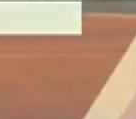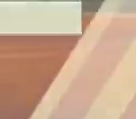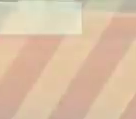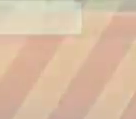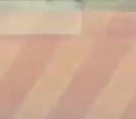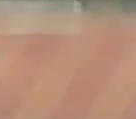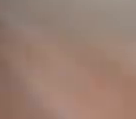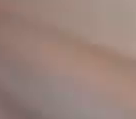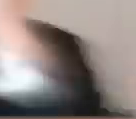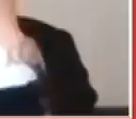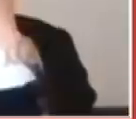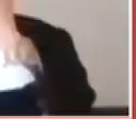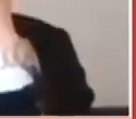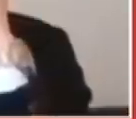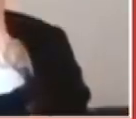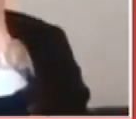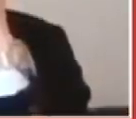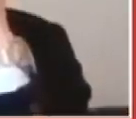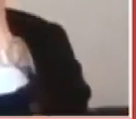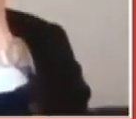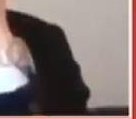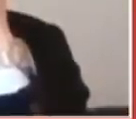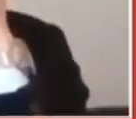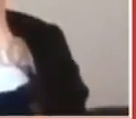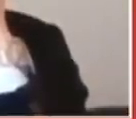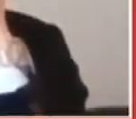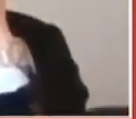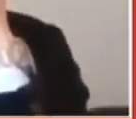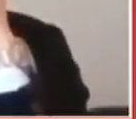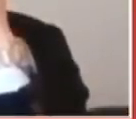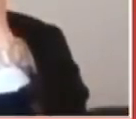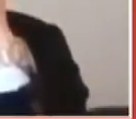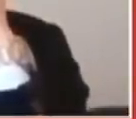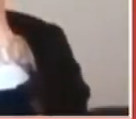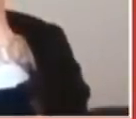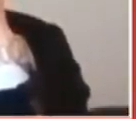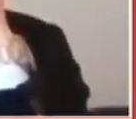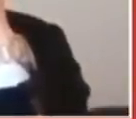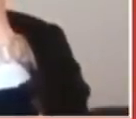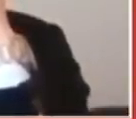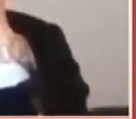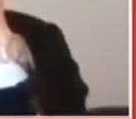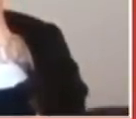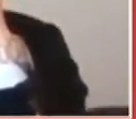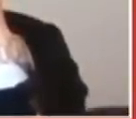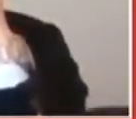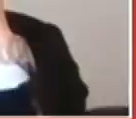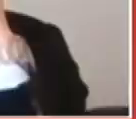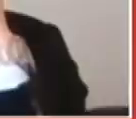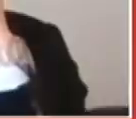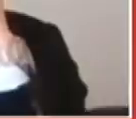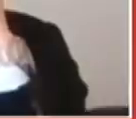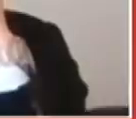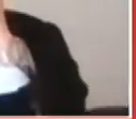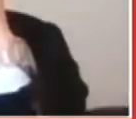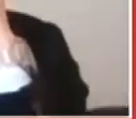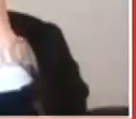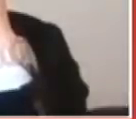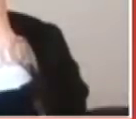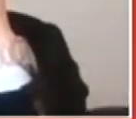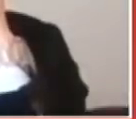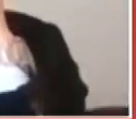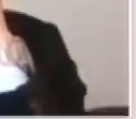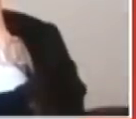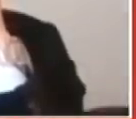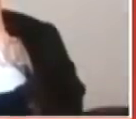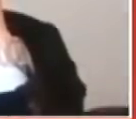de 30 naciones. La brasileña es una, o la variante brasileña es una de las cuales genera mucha preocupación debido a las mutaciones que tiene, que le